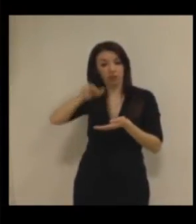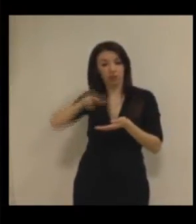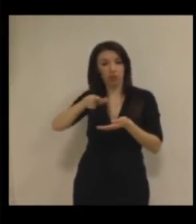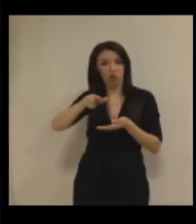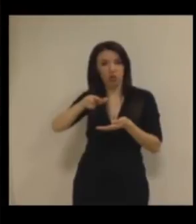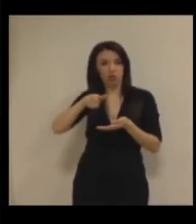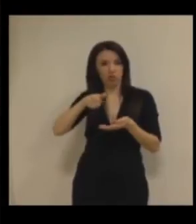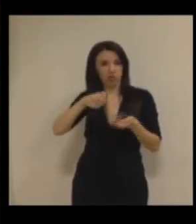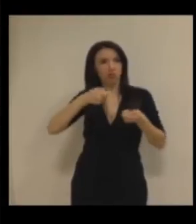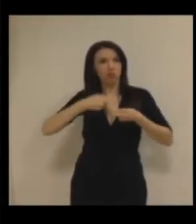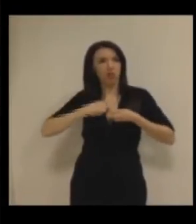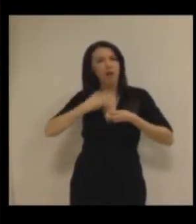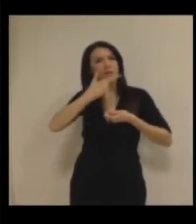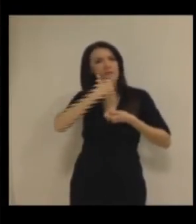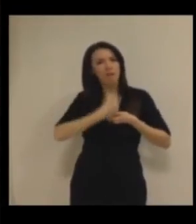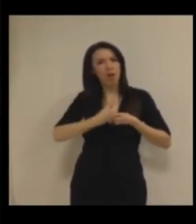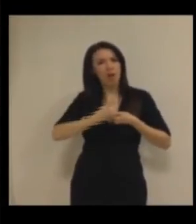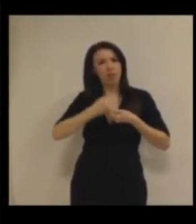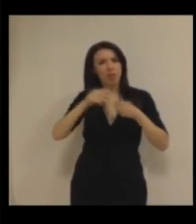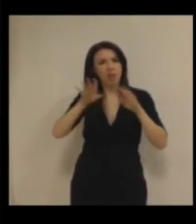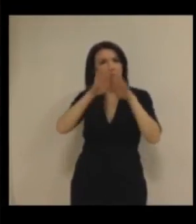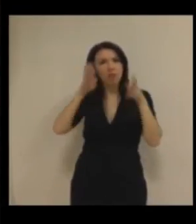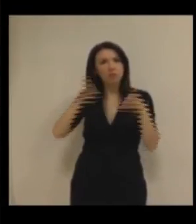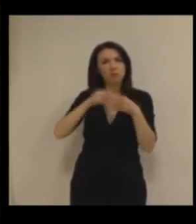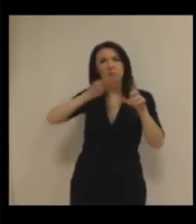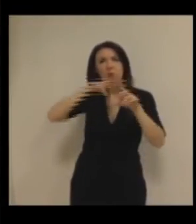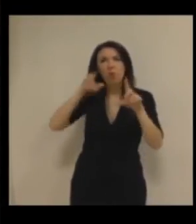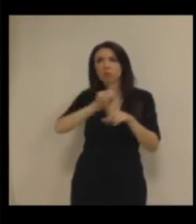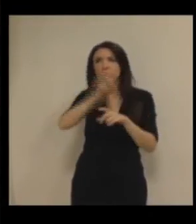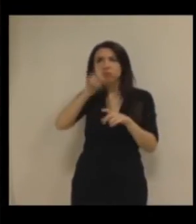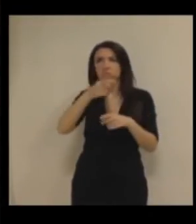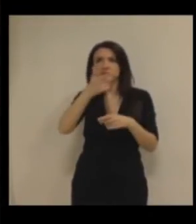se le haga lo más fácil posible en la navegación a través